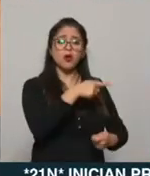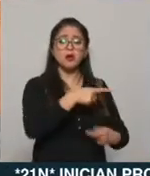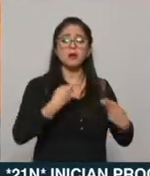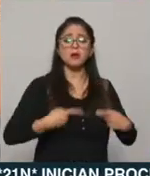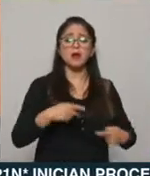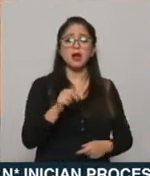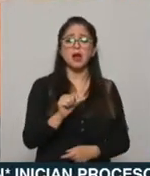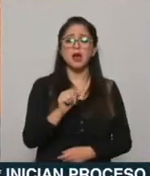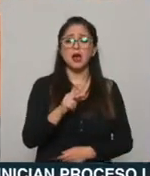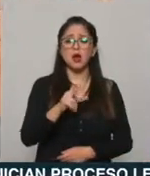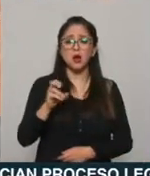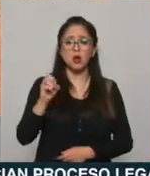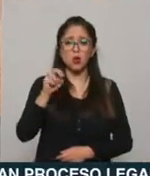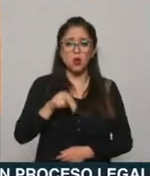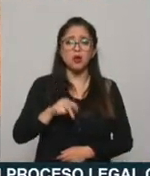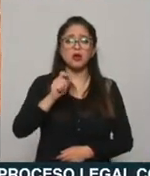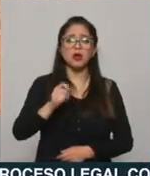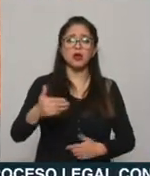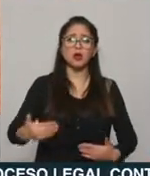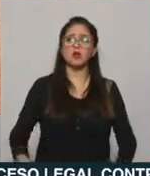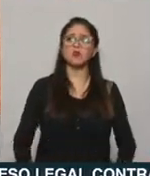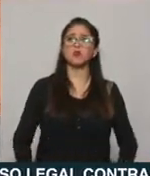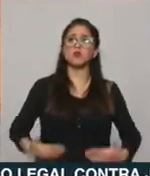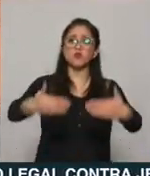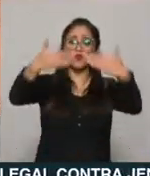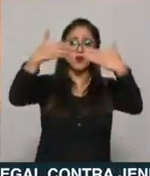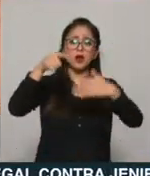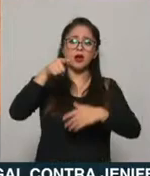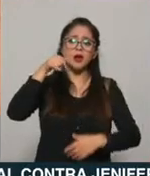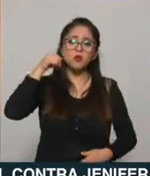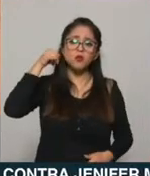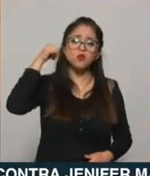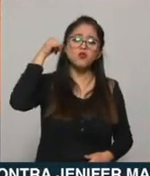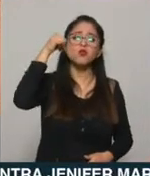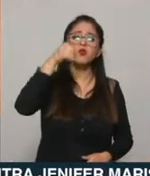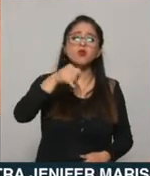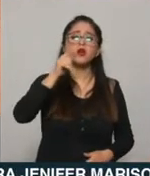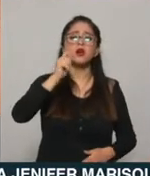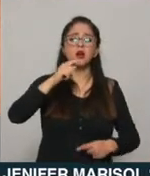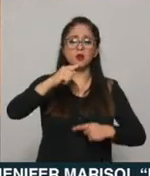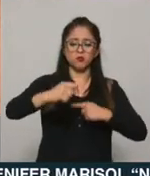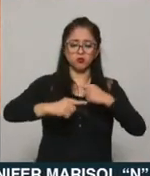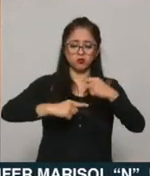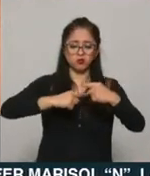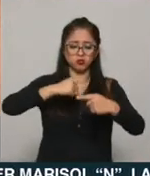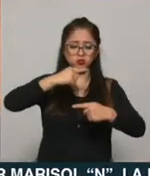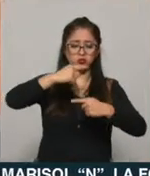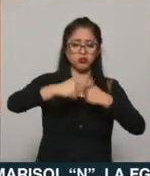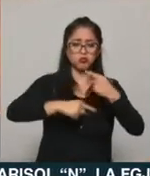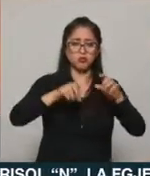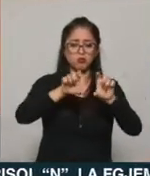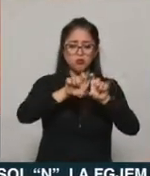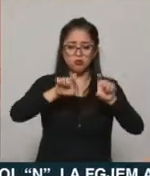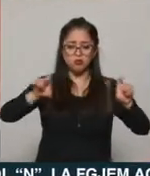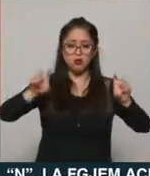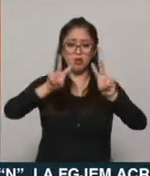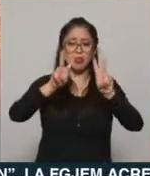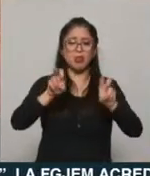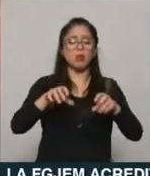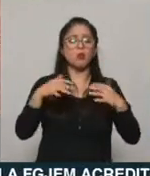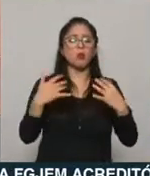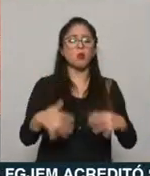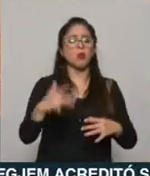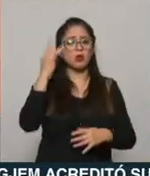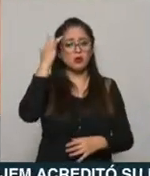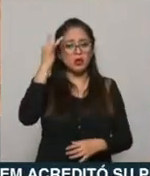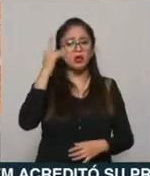Aron HaKodesh, que es el muro que está hasta el fondo y que es que guarda los rollos de la Torá, los textos sagrados, él